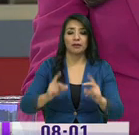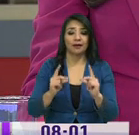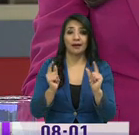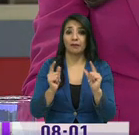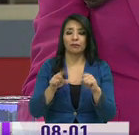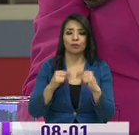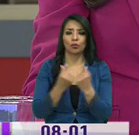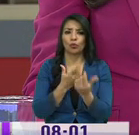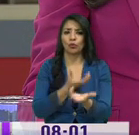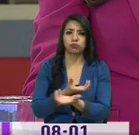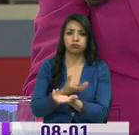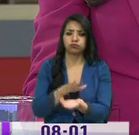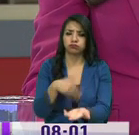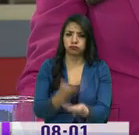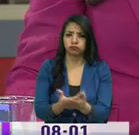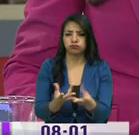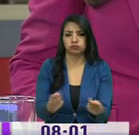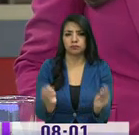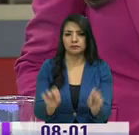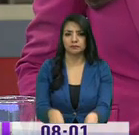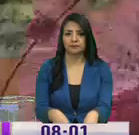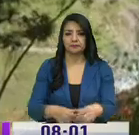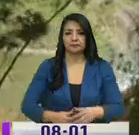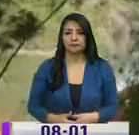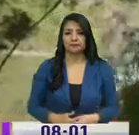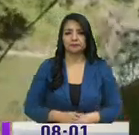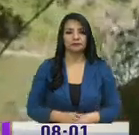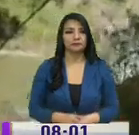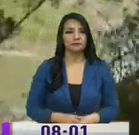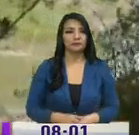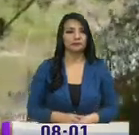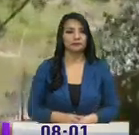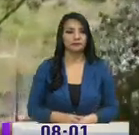los bomberos logró detener el fuego.